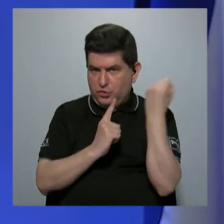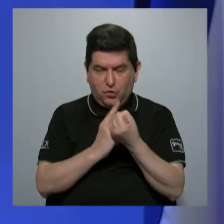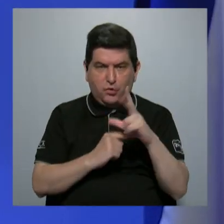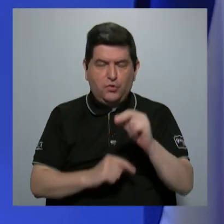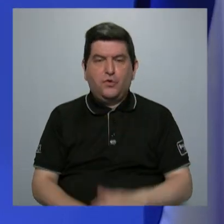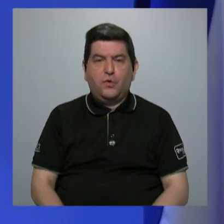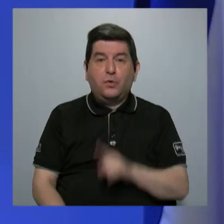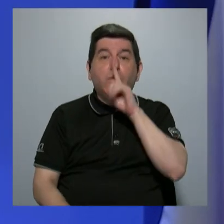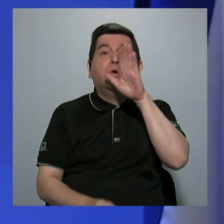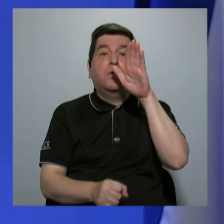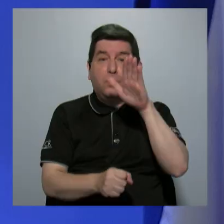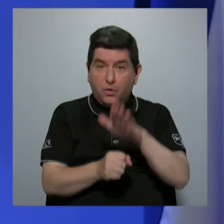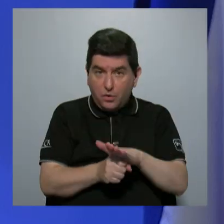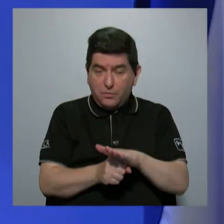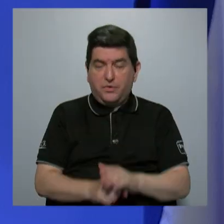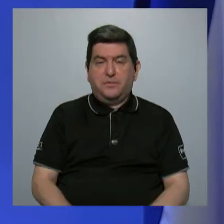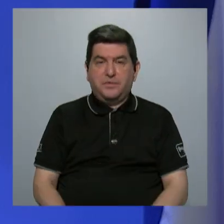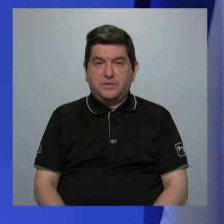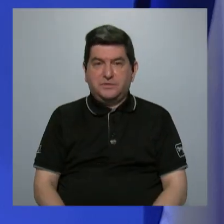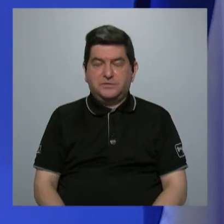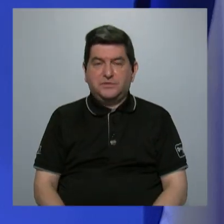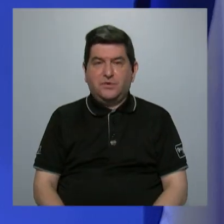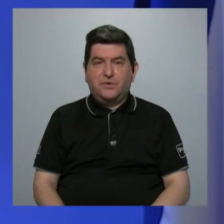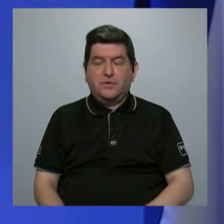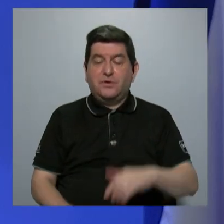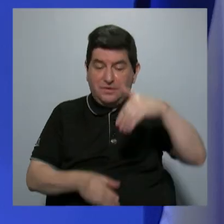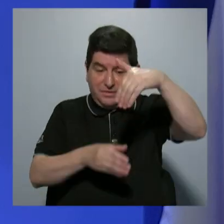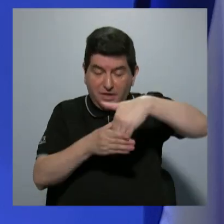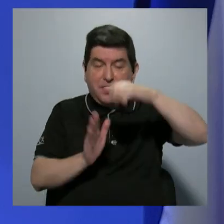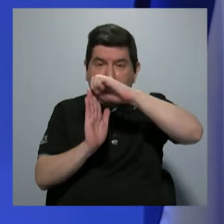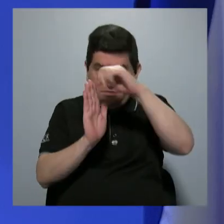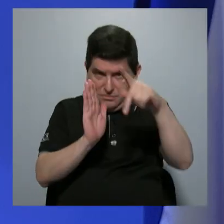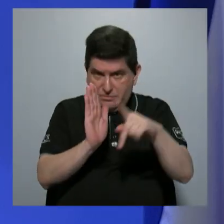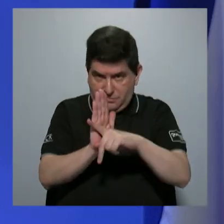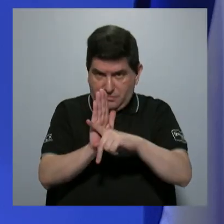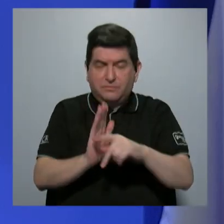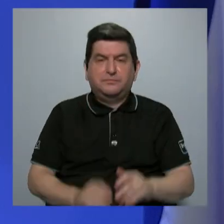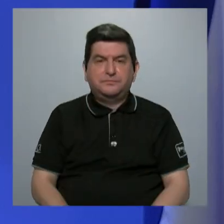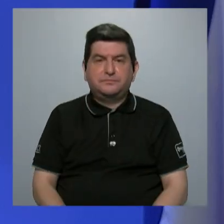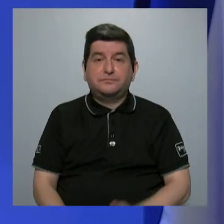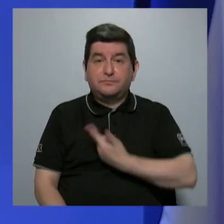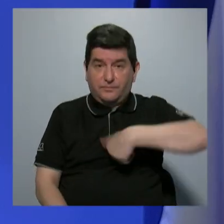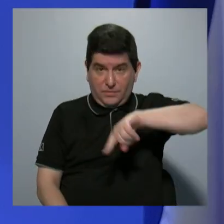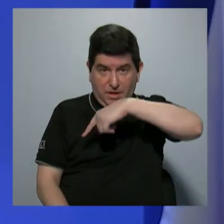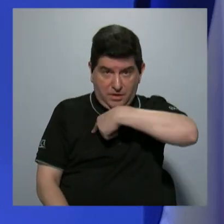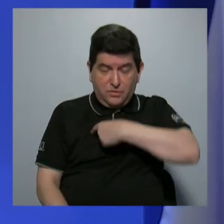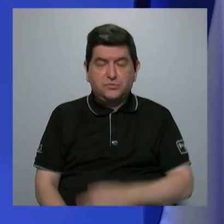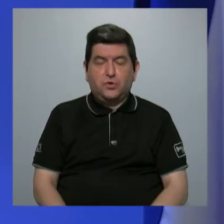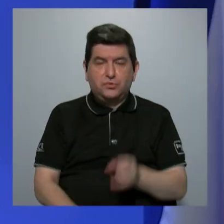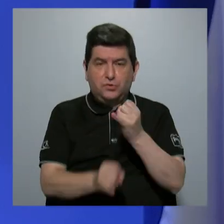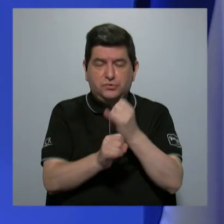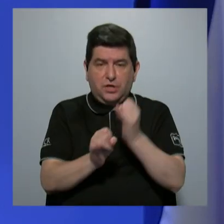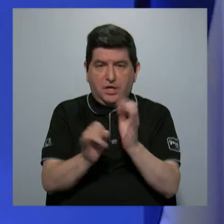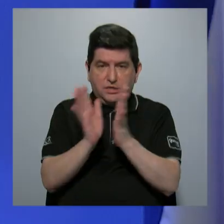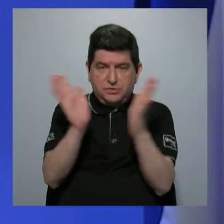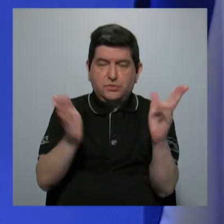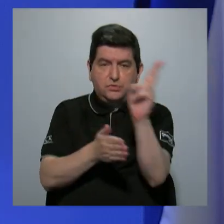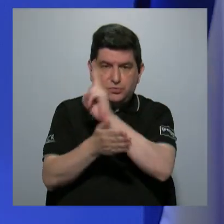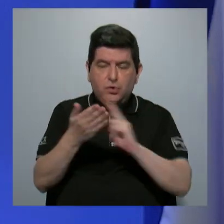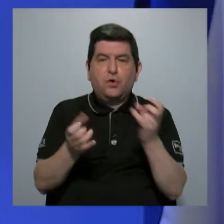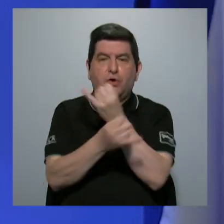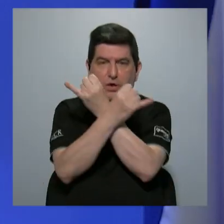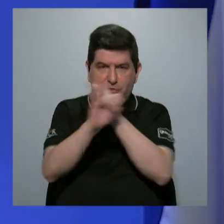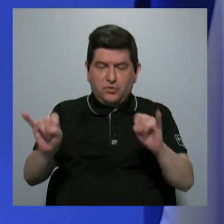un compromiso mediado por la Constitución política que nosotros como entidad pública y como universidad